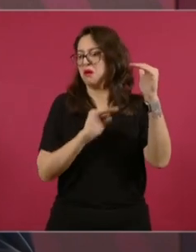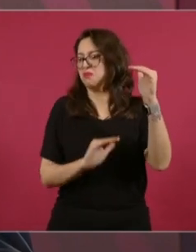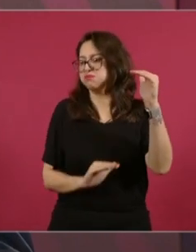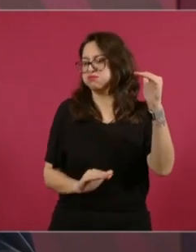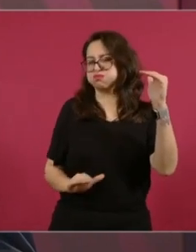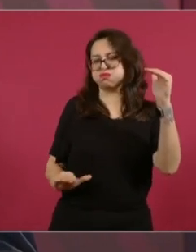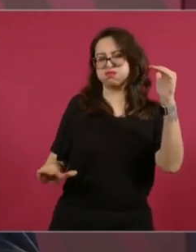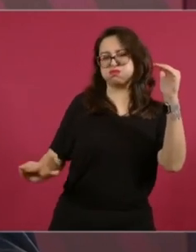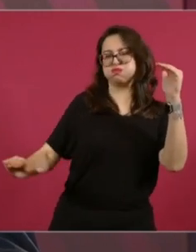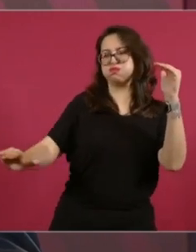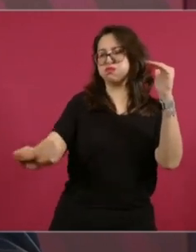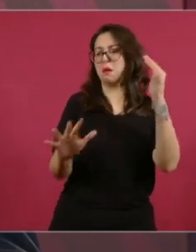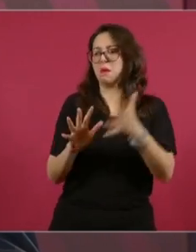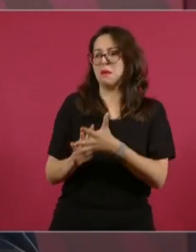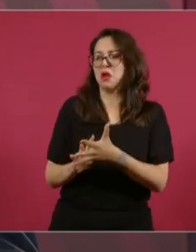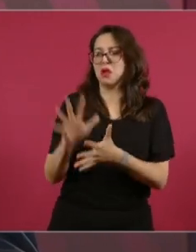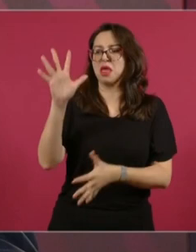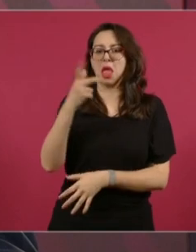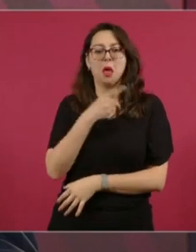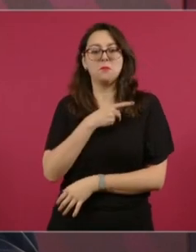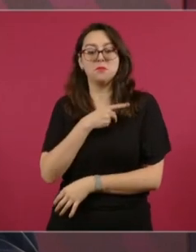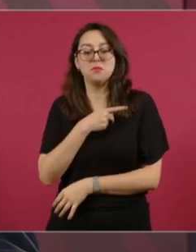La causa principal.